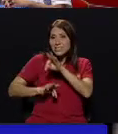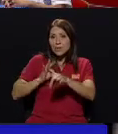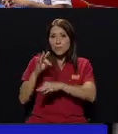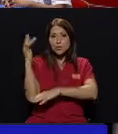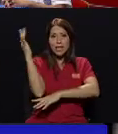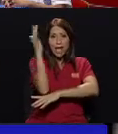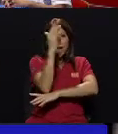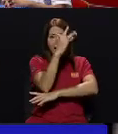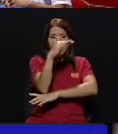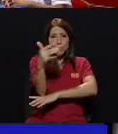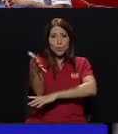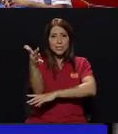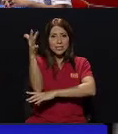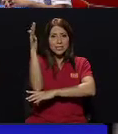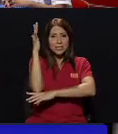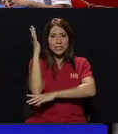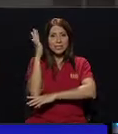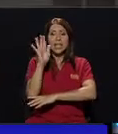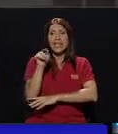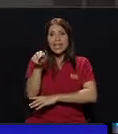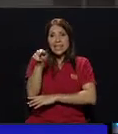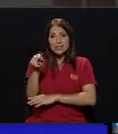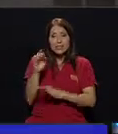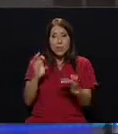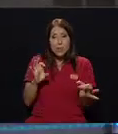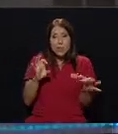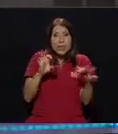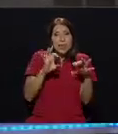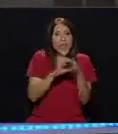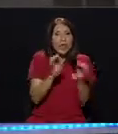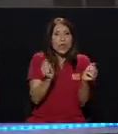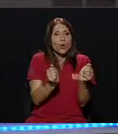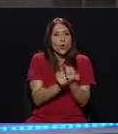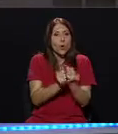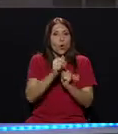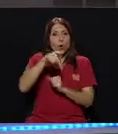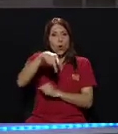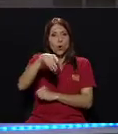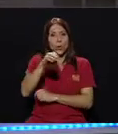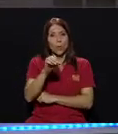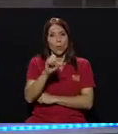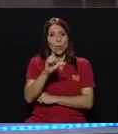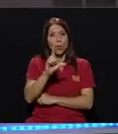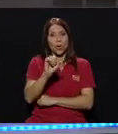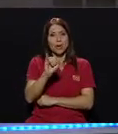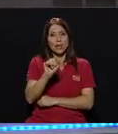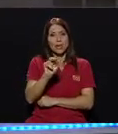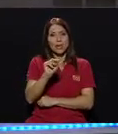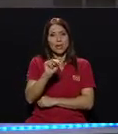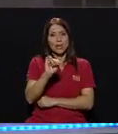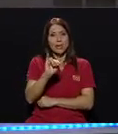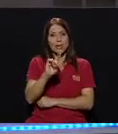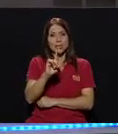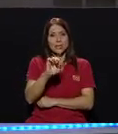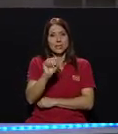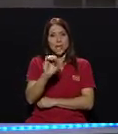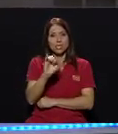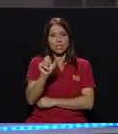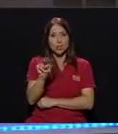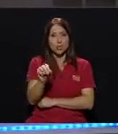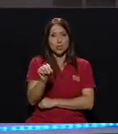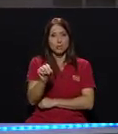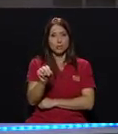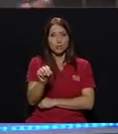digamos, especies de árboles incluso, que su reproducción está muy ligada a la polinización de las abejas. Entonces... digamos, hay que ir más